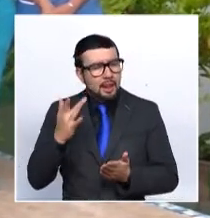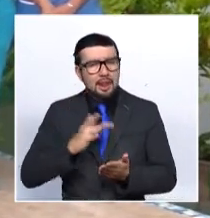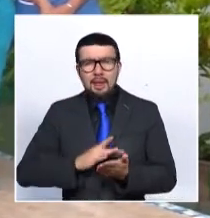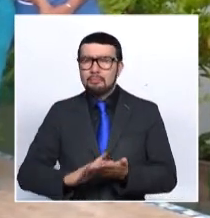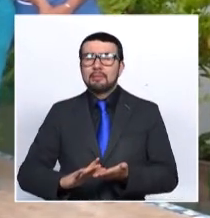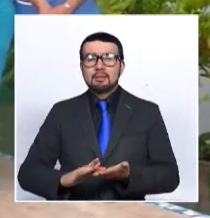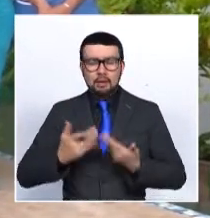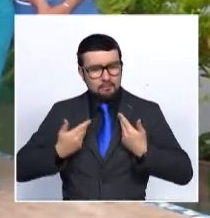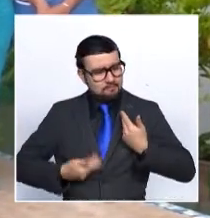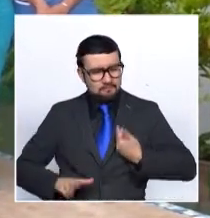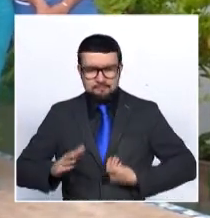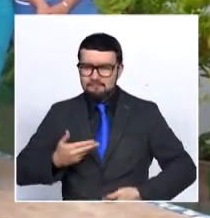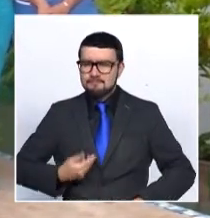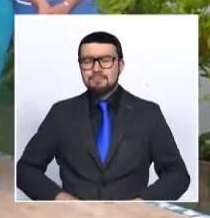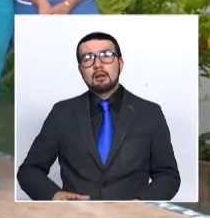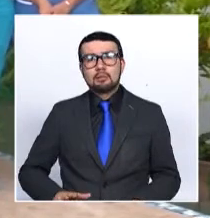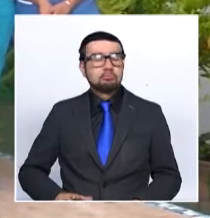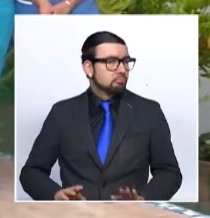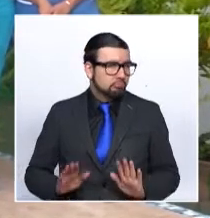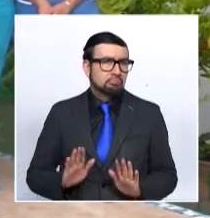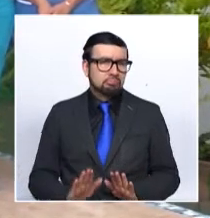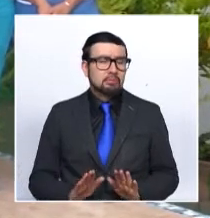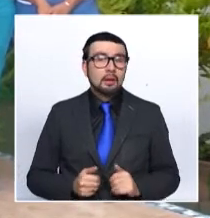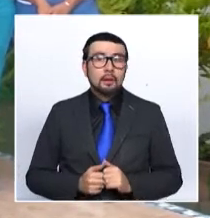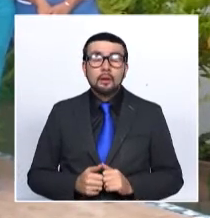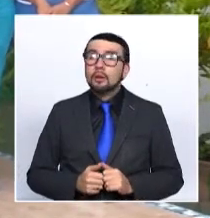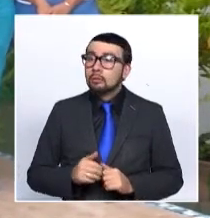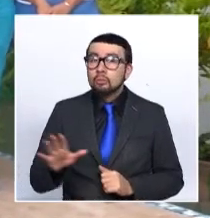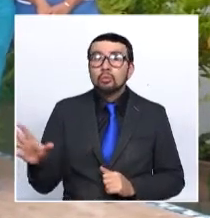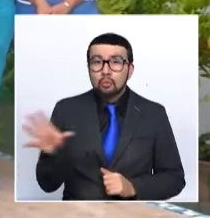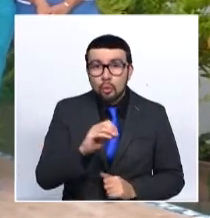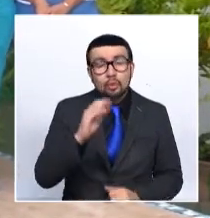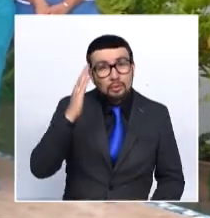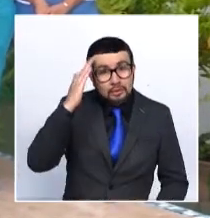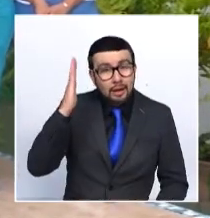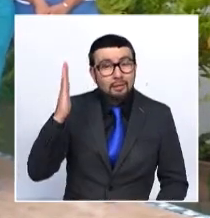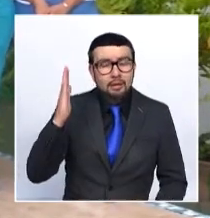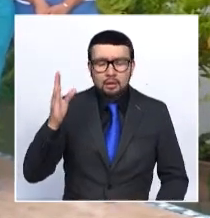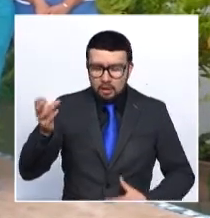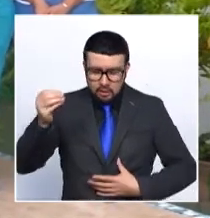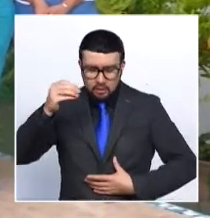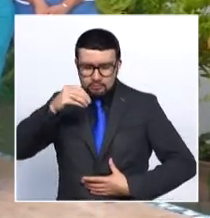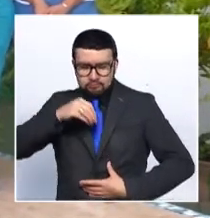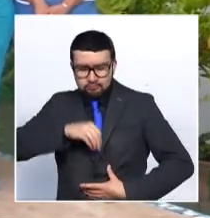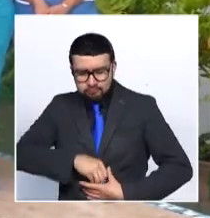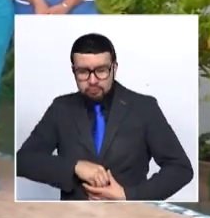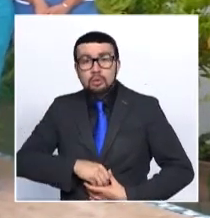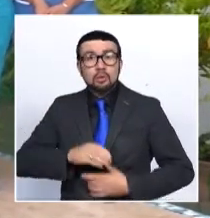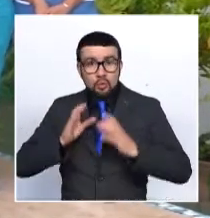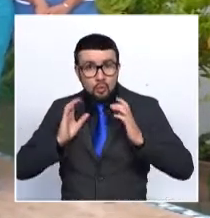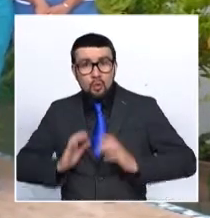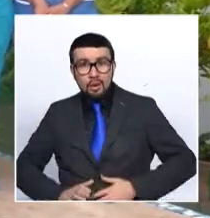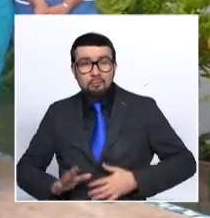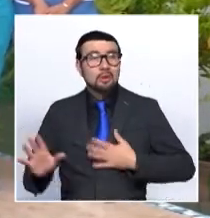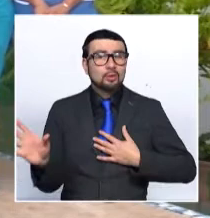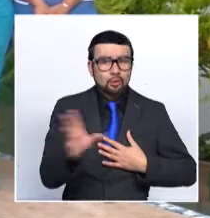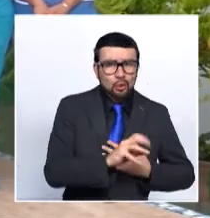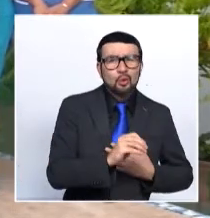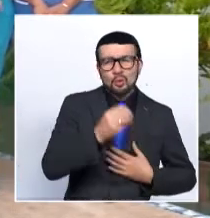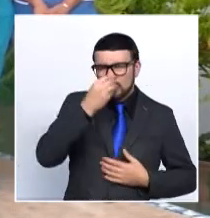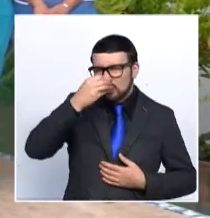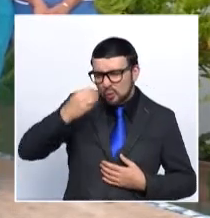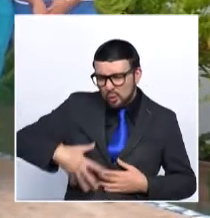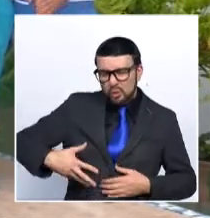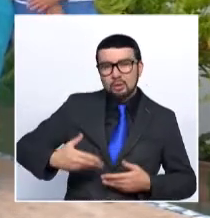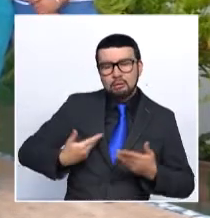porque desintoxicación básicamente es limpieza. ¿Quién de nosotros no tiene internamente el organismo contaminado y